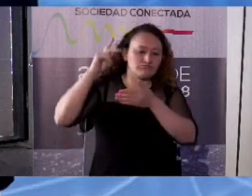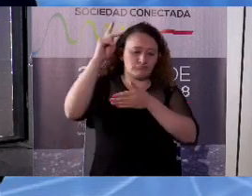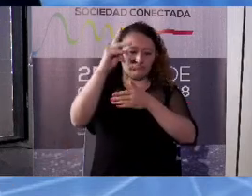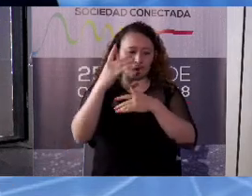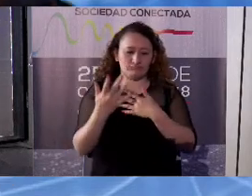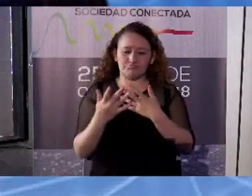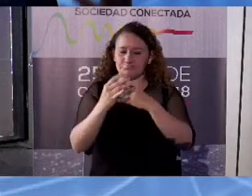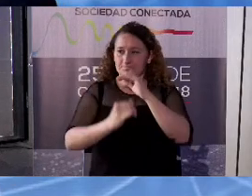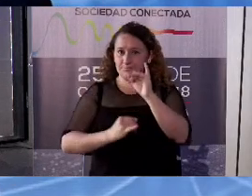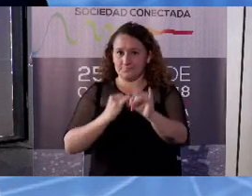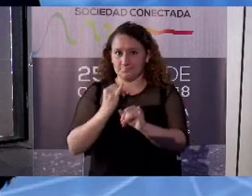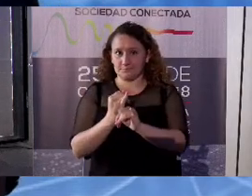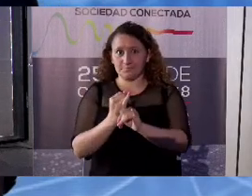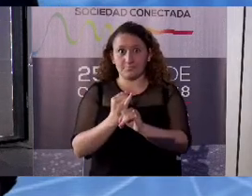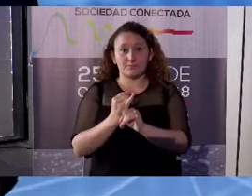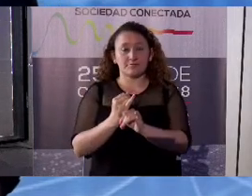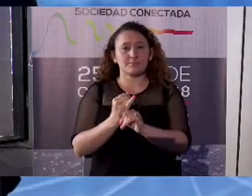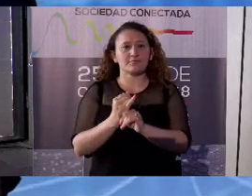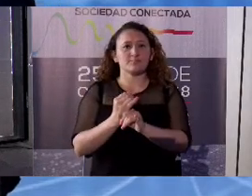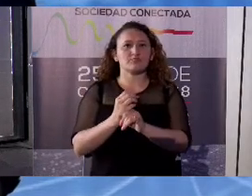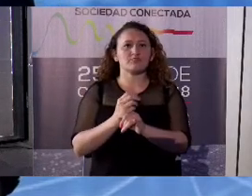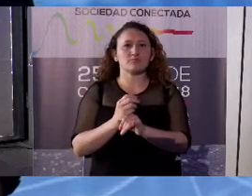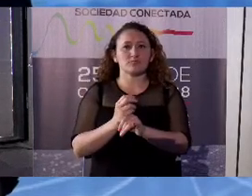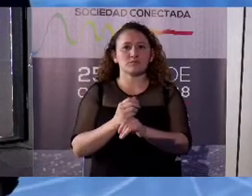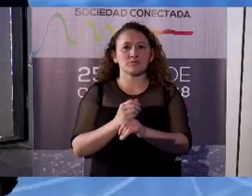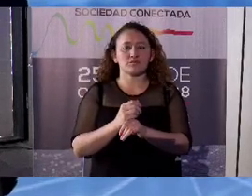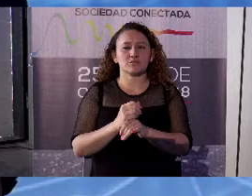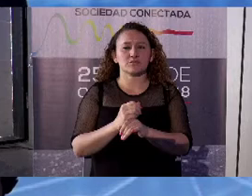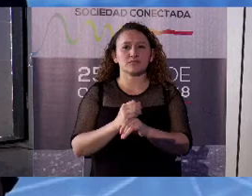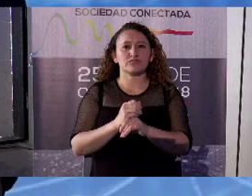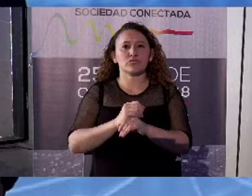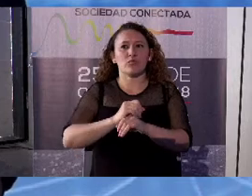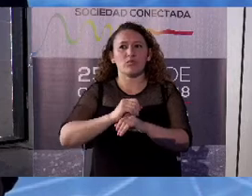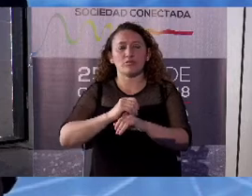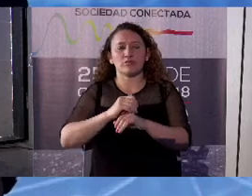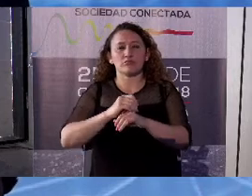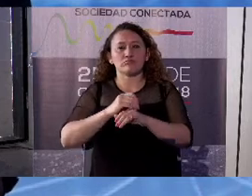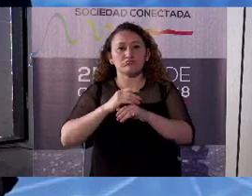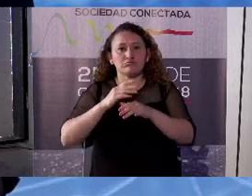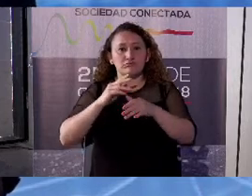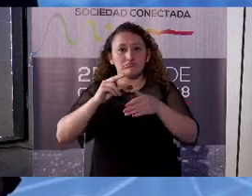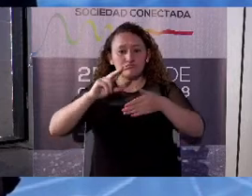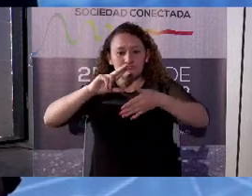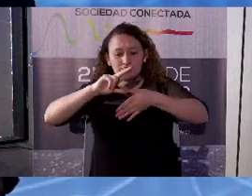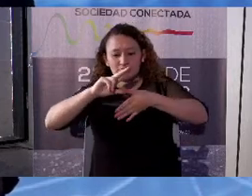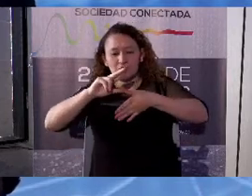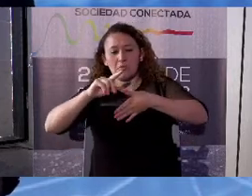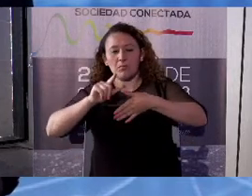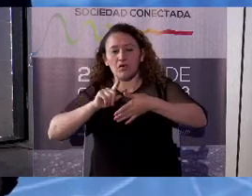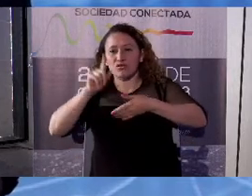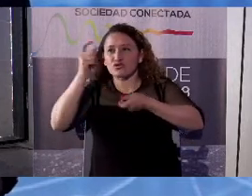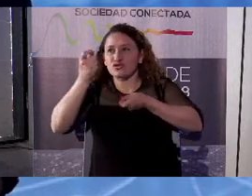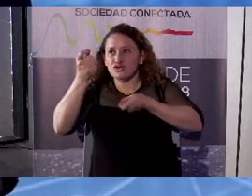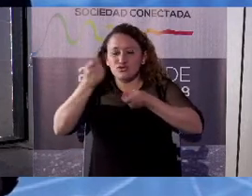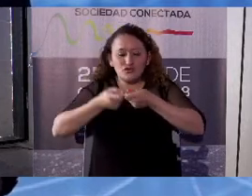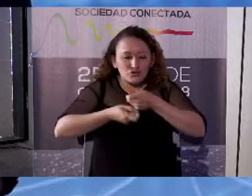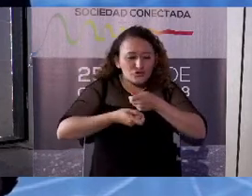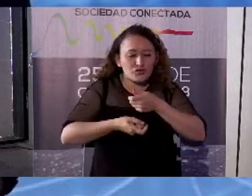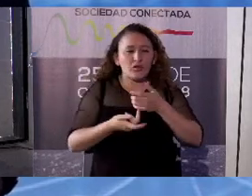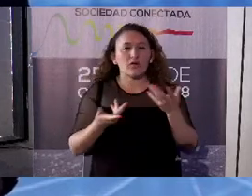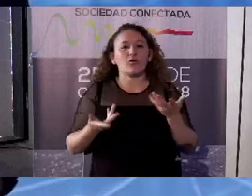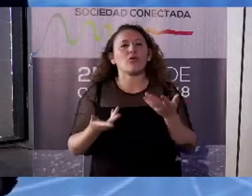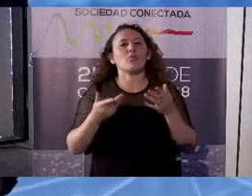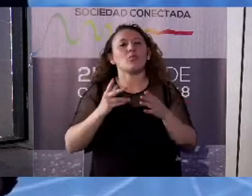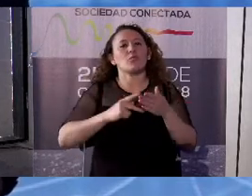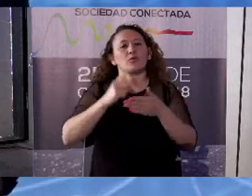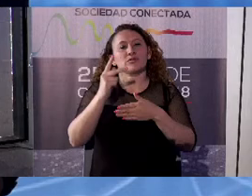internacional con el resto de nuestras de nuestros vecinos desde una perspectiva de lo que se conoce como el proyecto mesoamericano